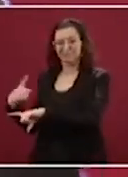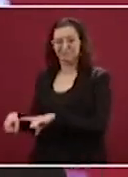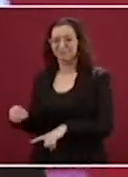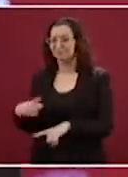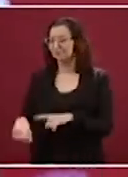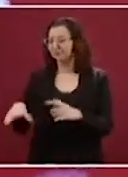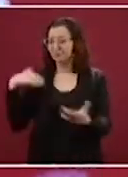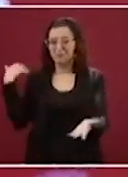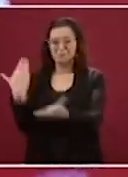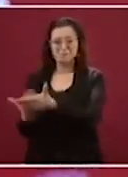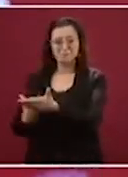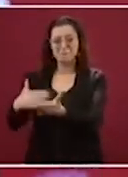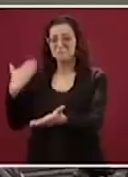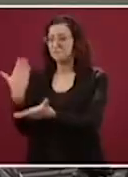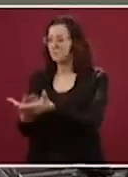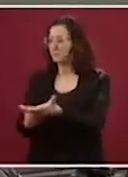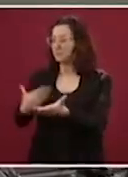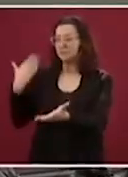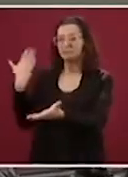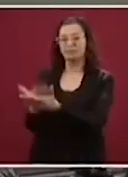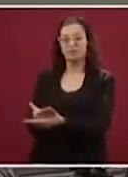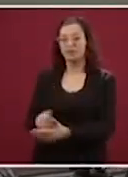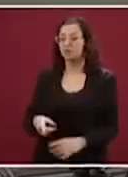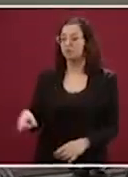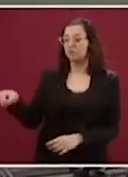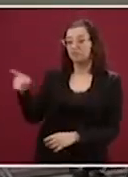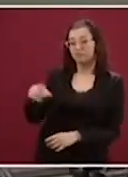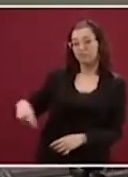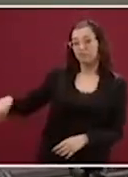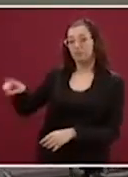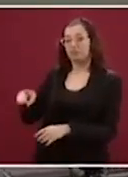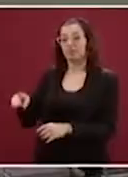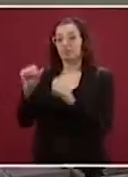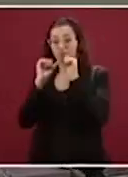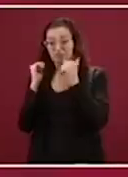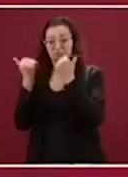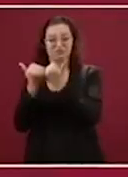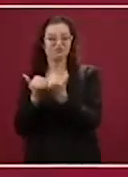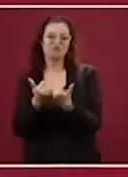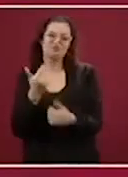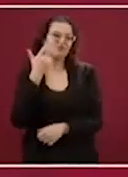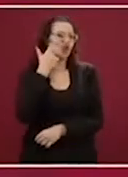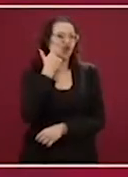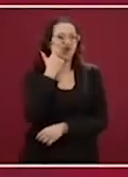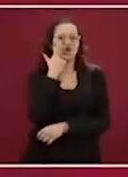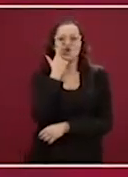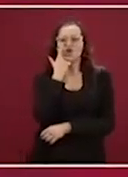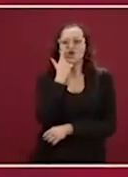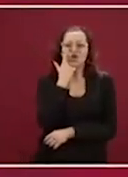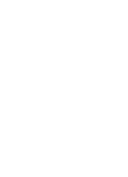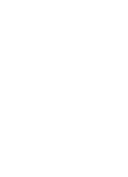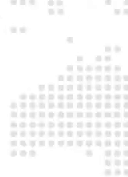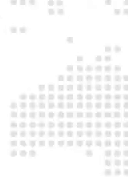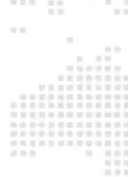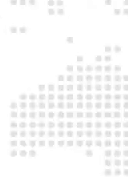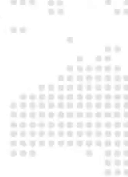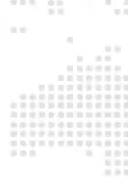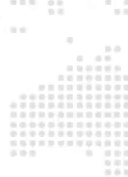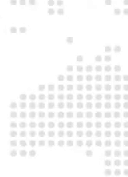porque imagínense el negociazo del aeropuerto de Texcoco.